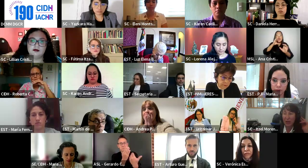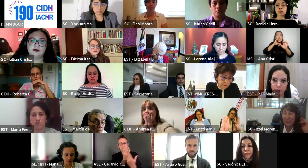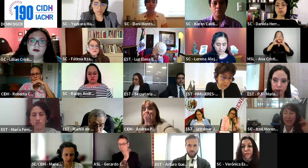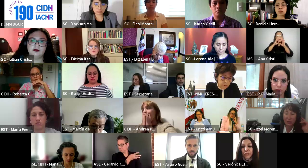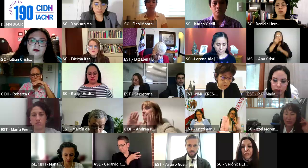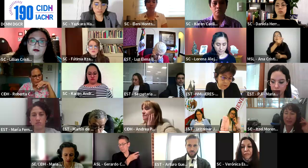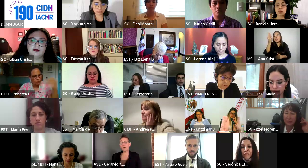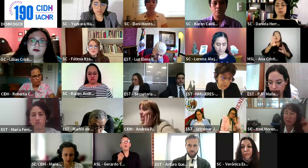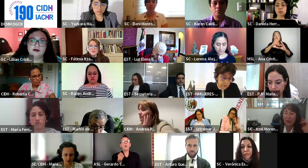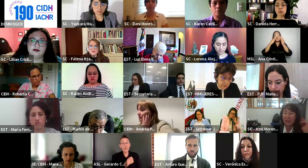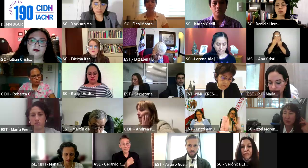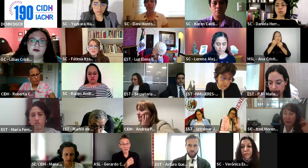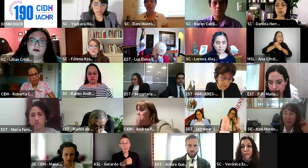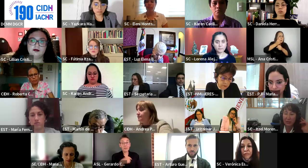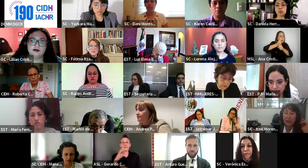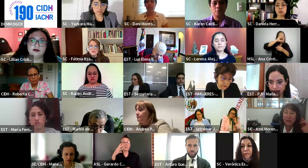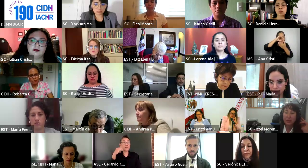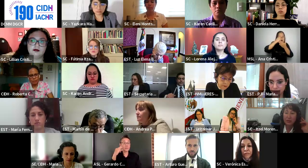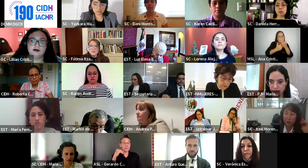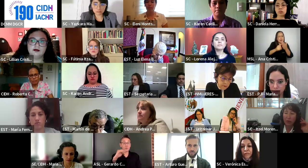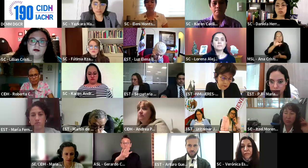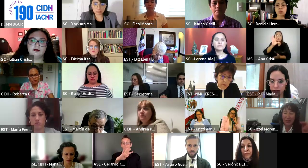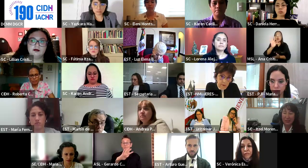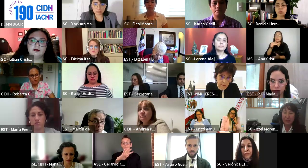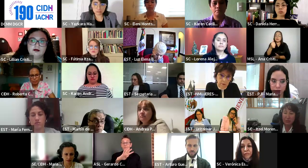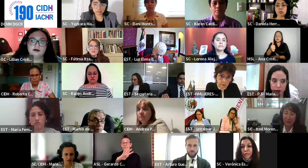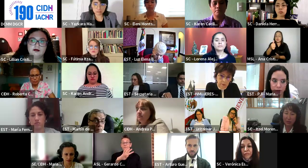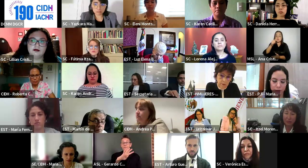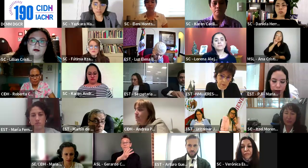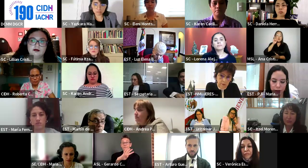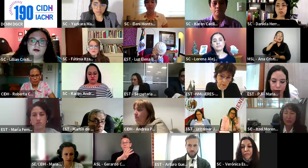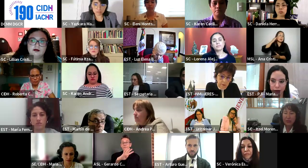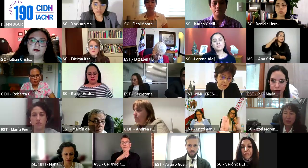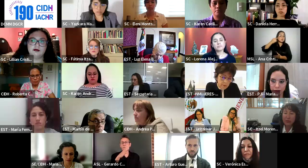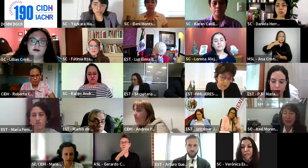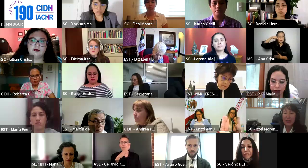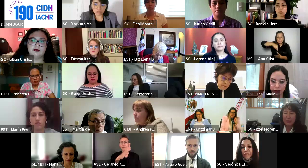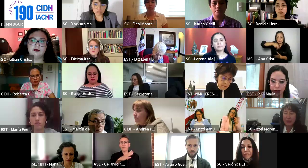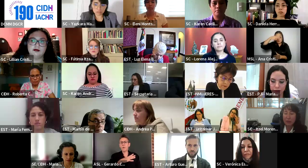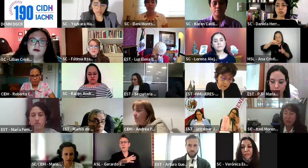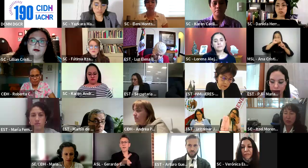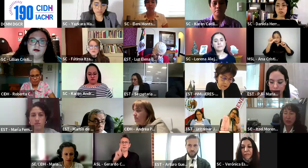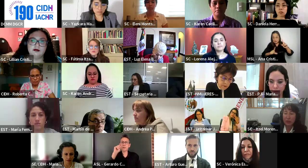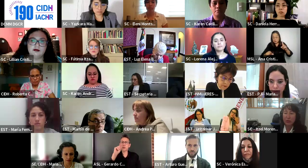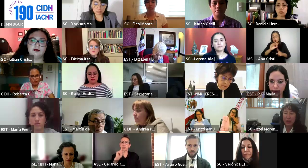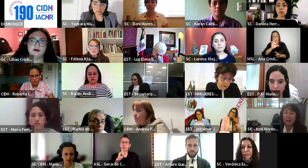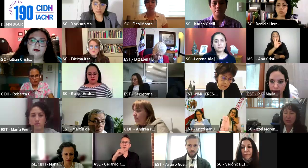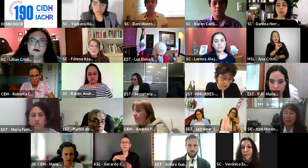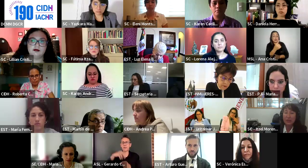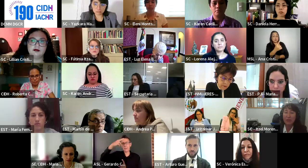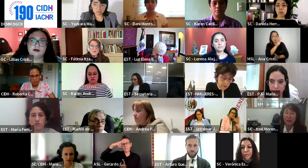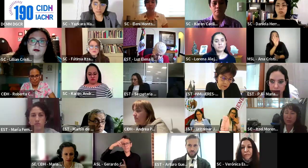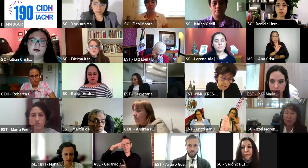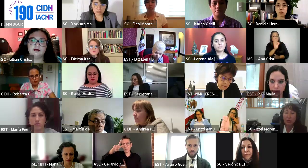de violencia de 46 mujeres sordas de todo el país, México. Se encuentra que el 41% han